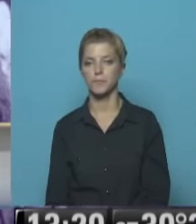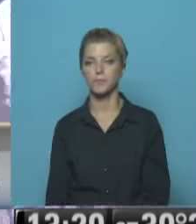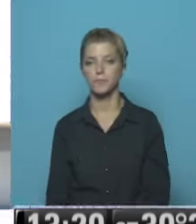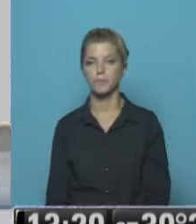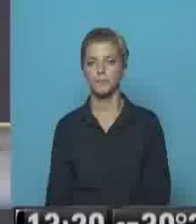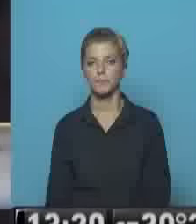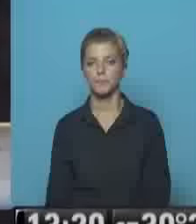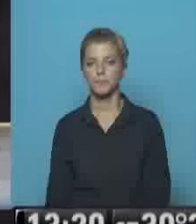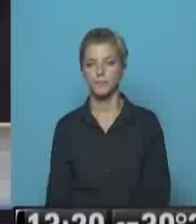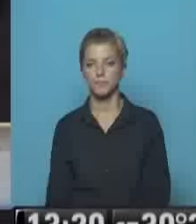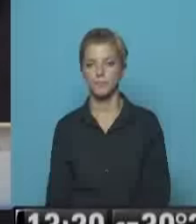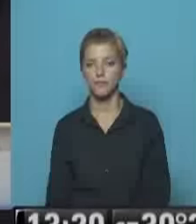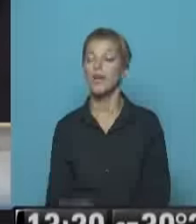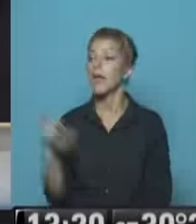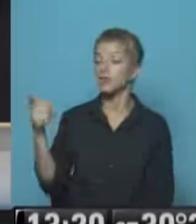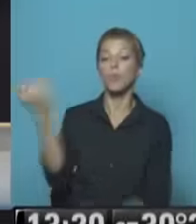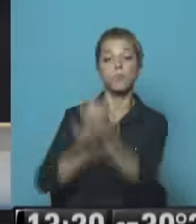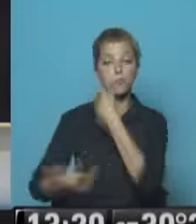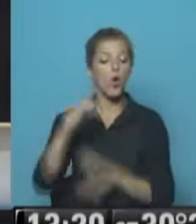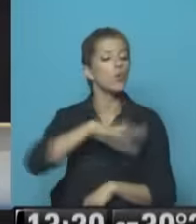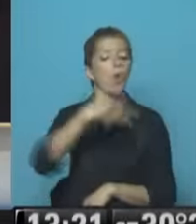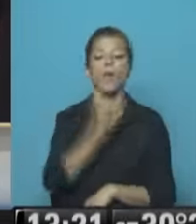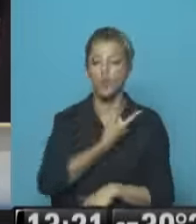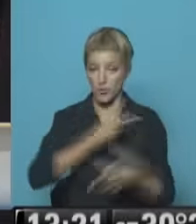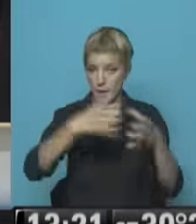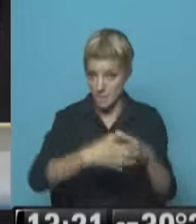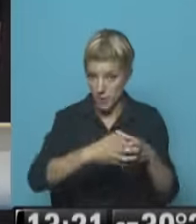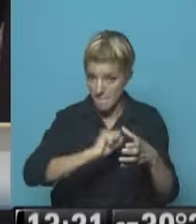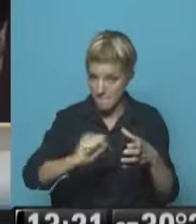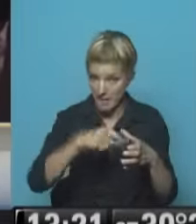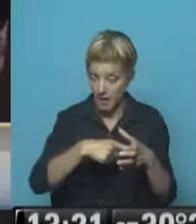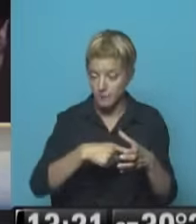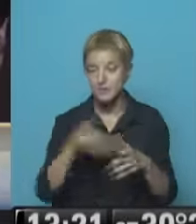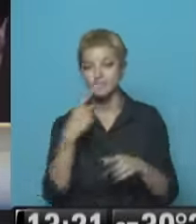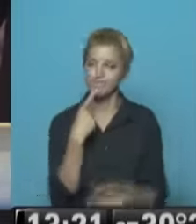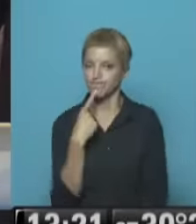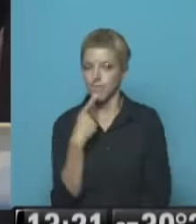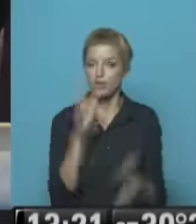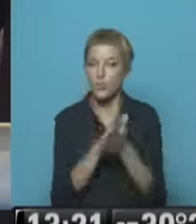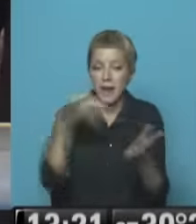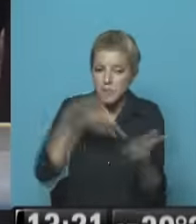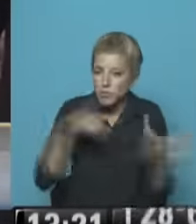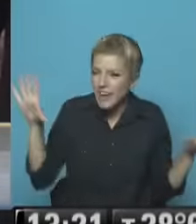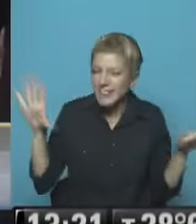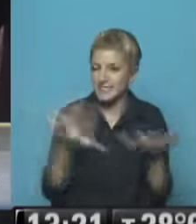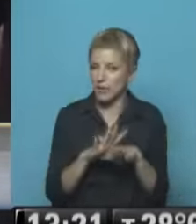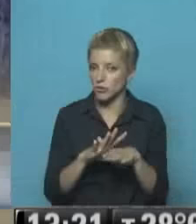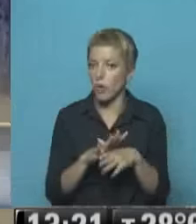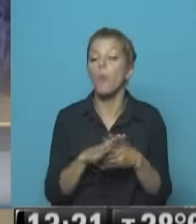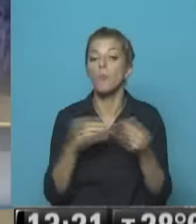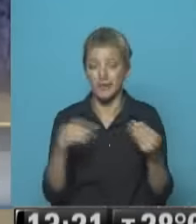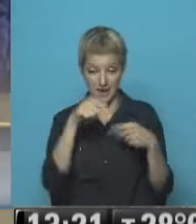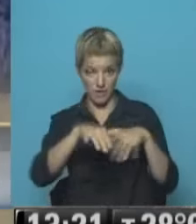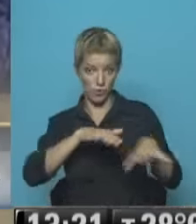nos indicaban las áreas donde estaban las minas. Habían ciertas dudas con respecto al punto exacto, porque las minas se